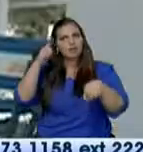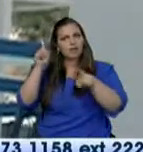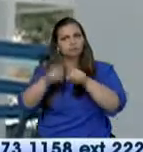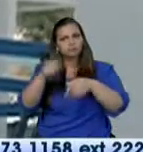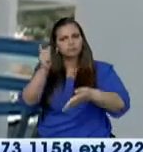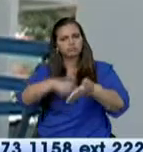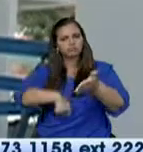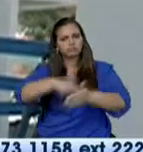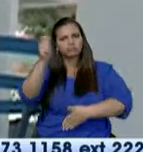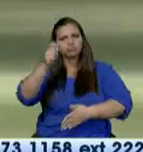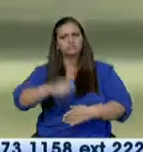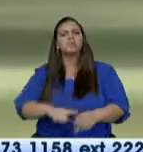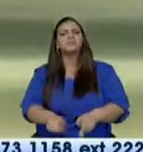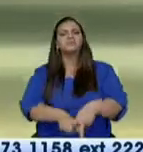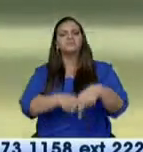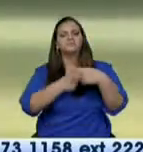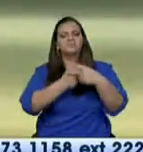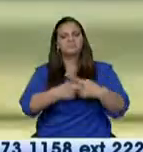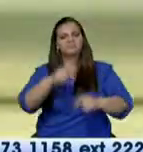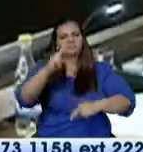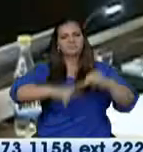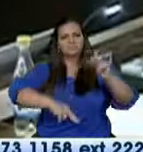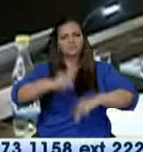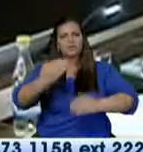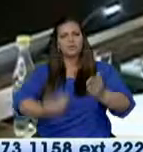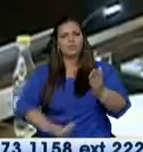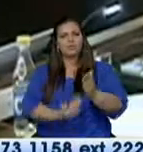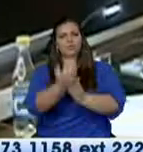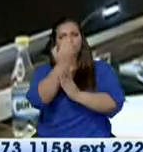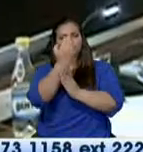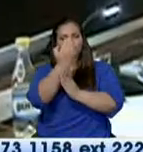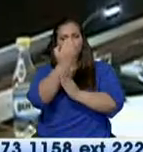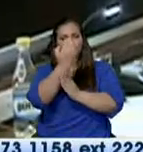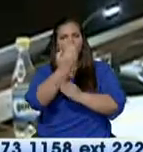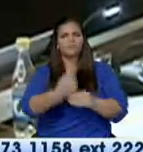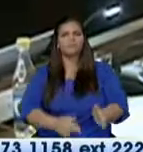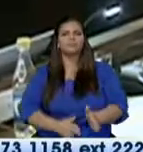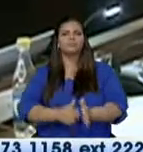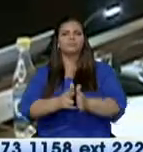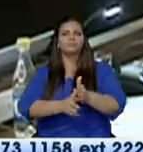construcción de este nuevo sistema de transporte. En Quito informó Andrea Orbe.